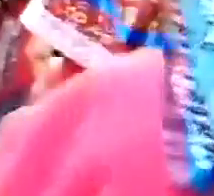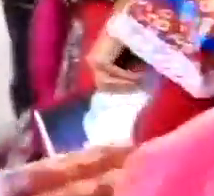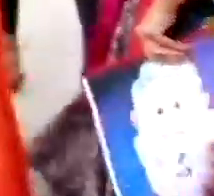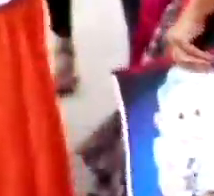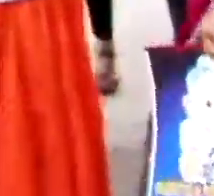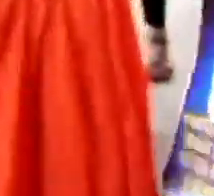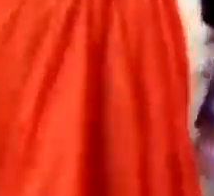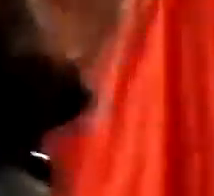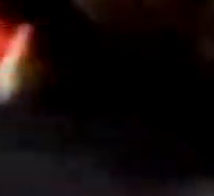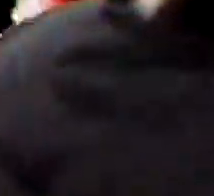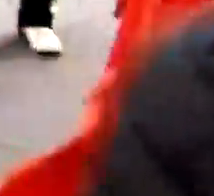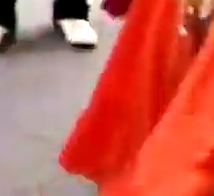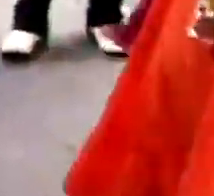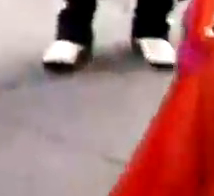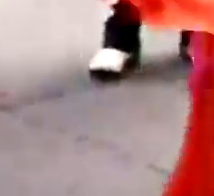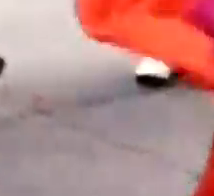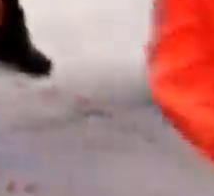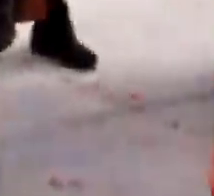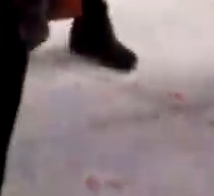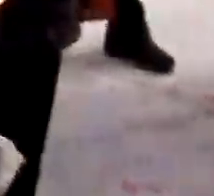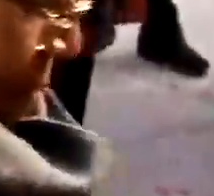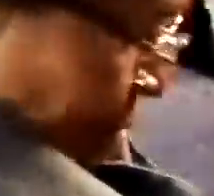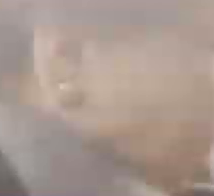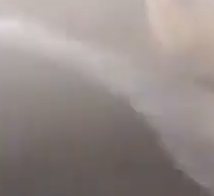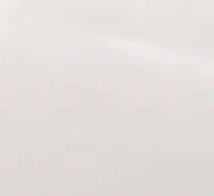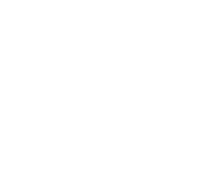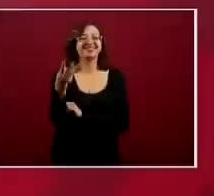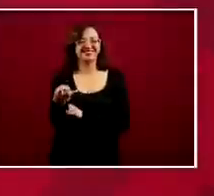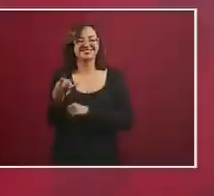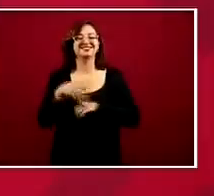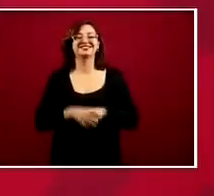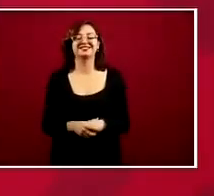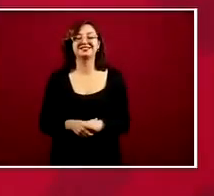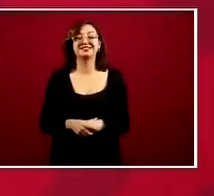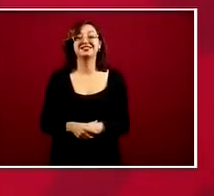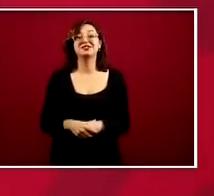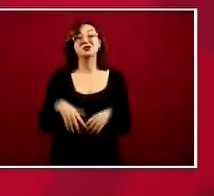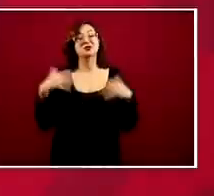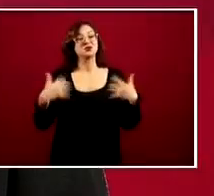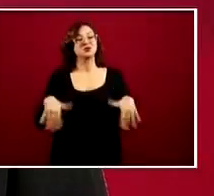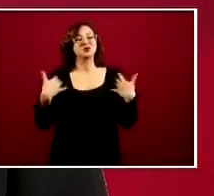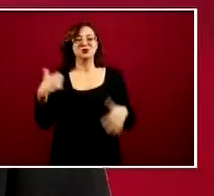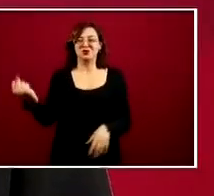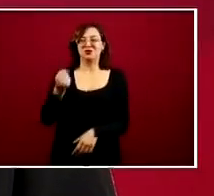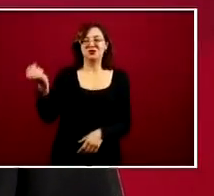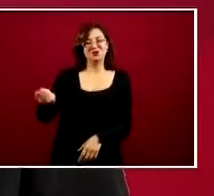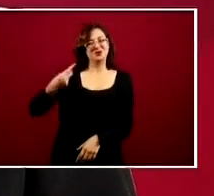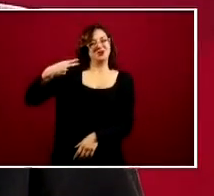Me rayé, ¿verdad?